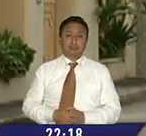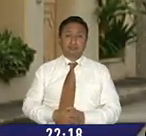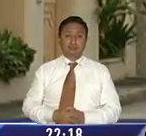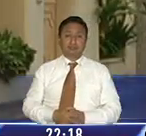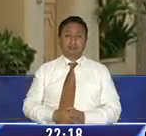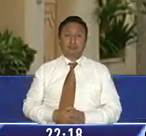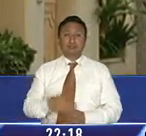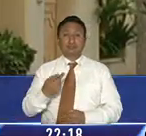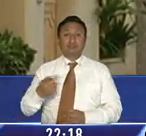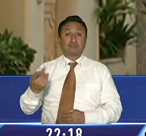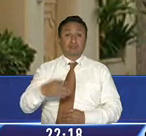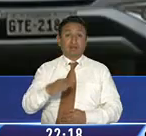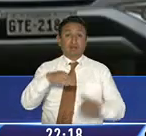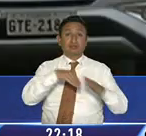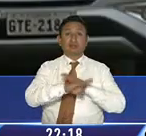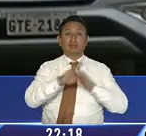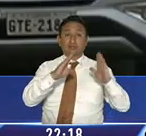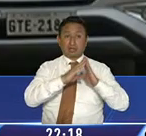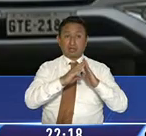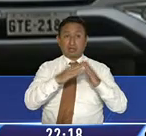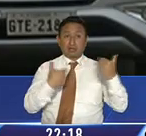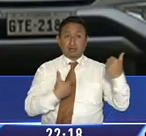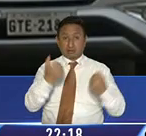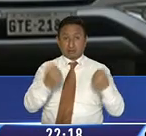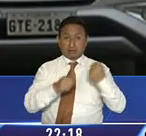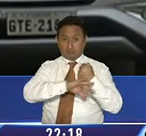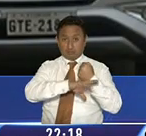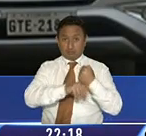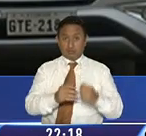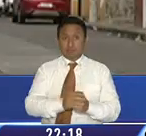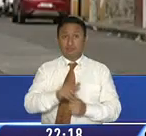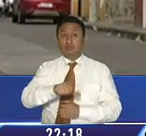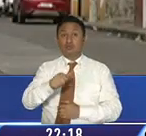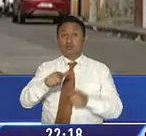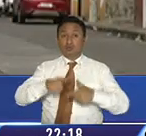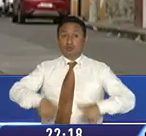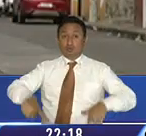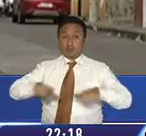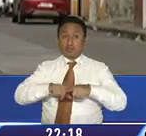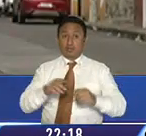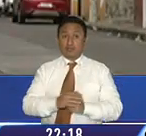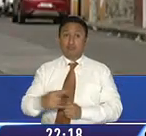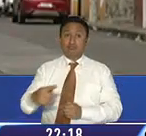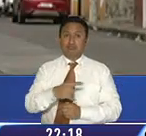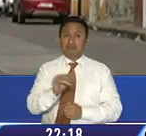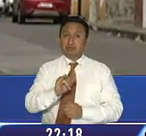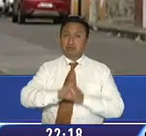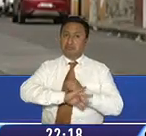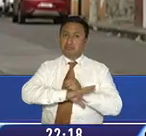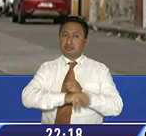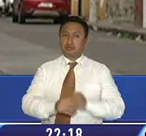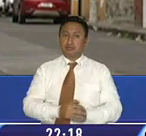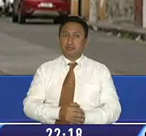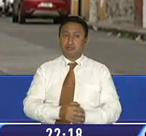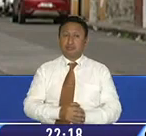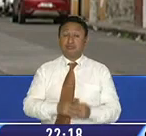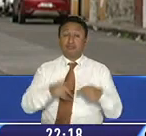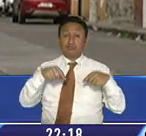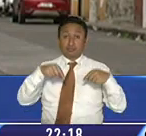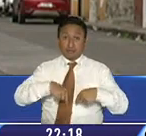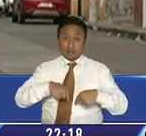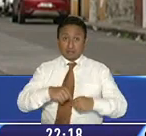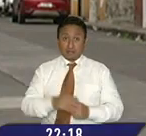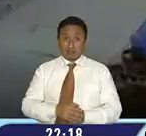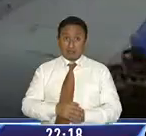han ingresado a casas, se han sustraído autos y que en otros sitios de la ciudadela el AMPA también ataca. Sí, bueno, aquí constantemente